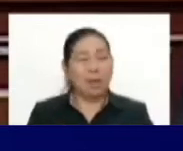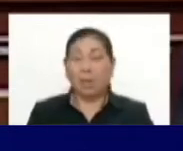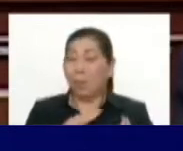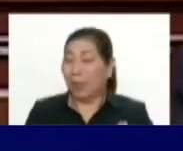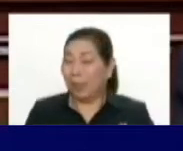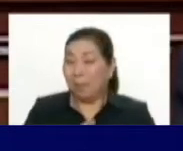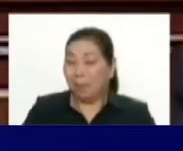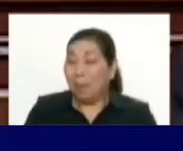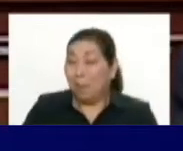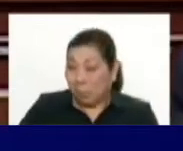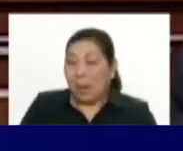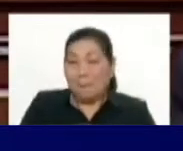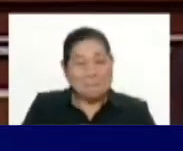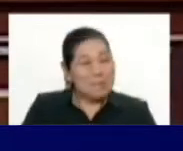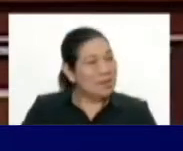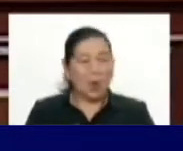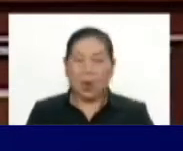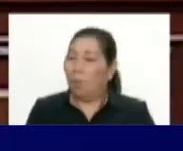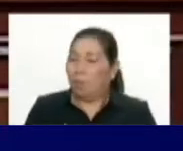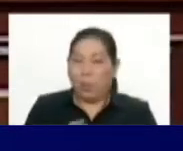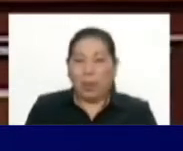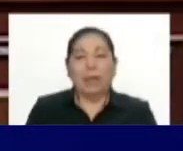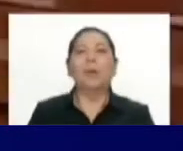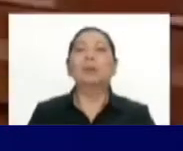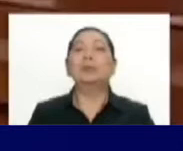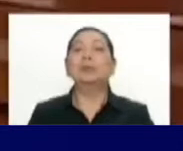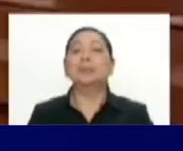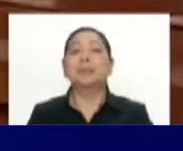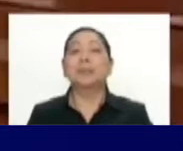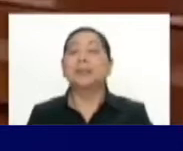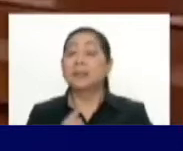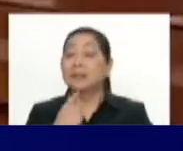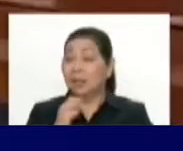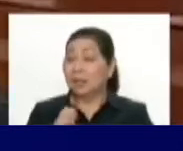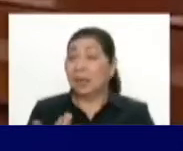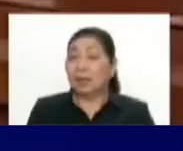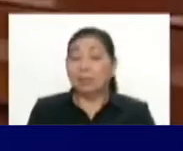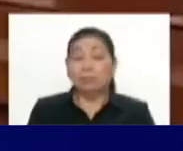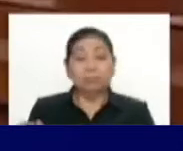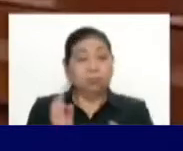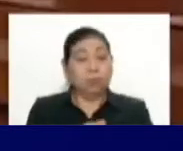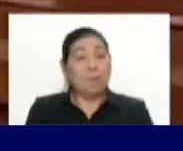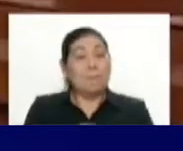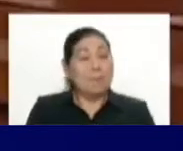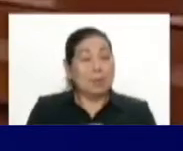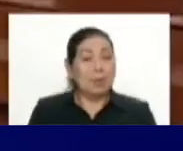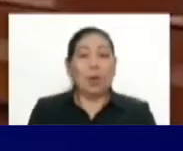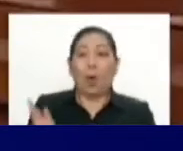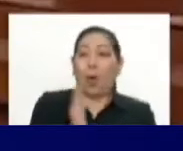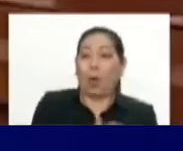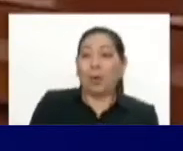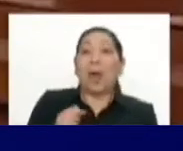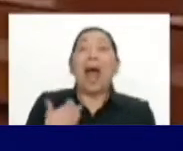cargo público y con mayor razón el de ministro de Estado. Y lo que se hizo fue trasladarlo de un ministerio y